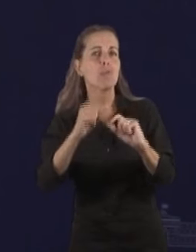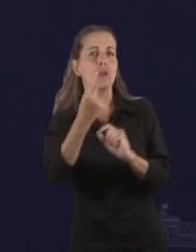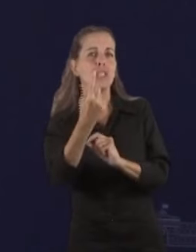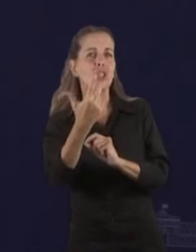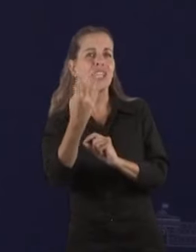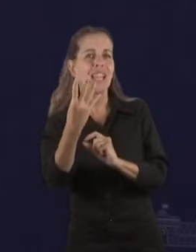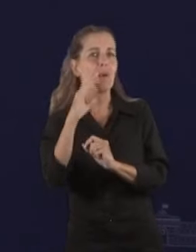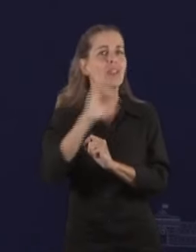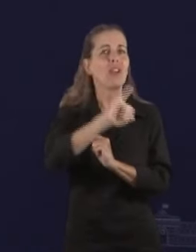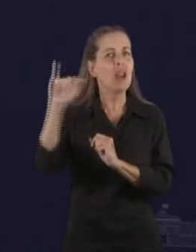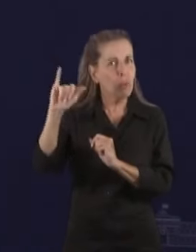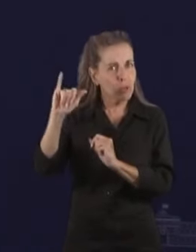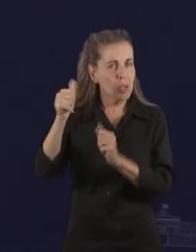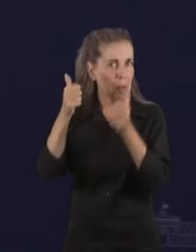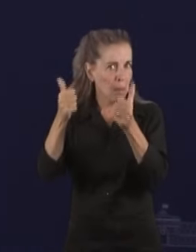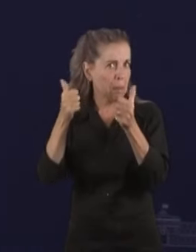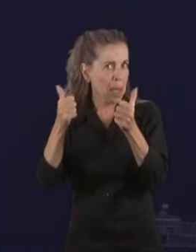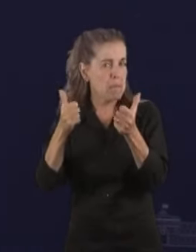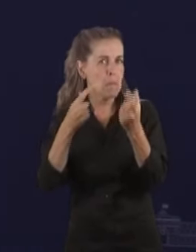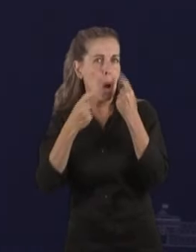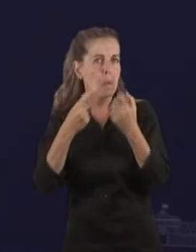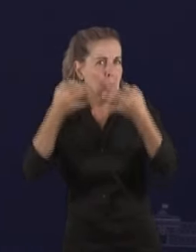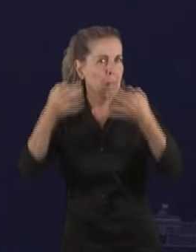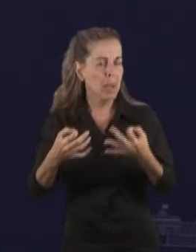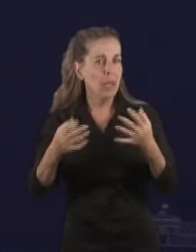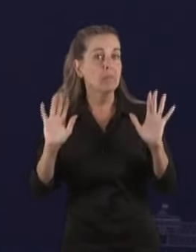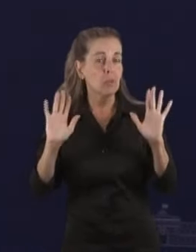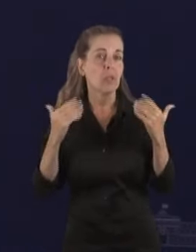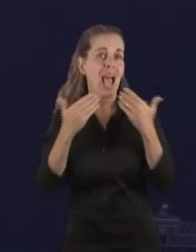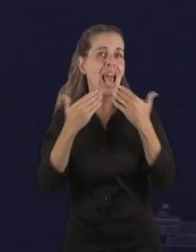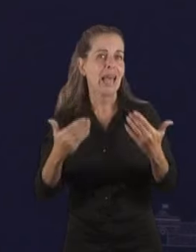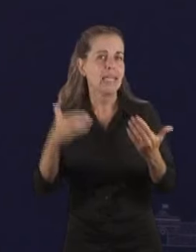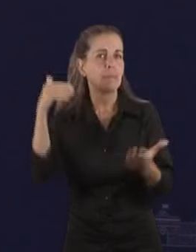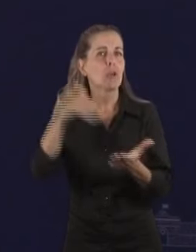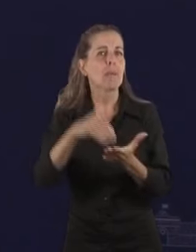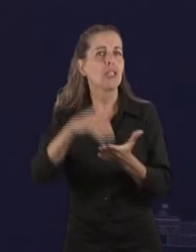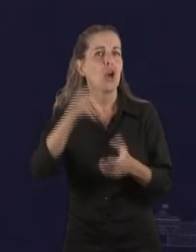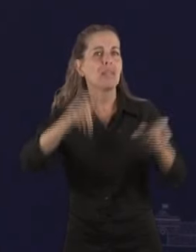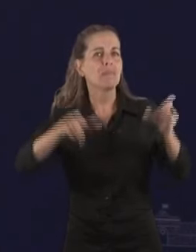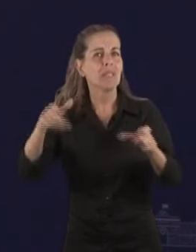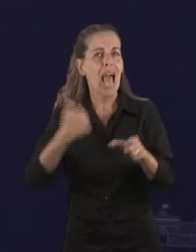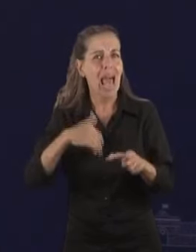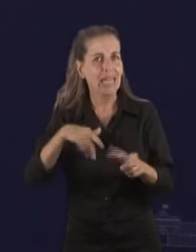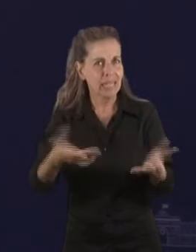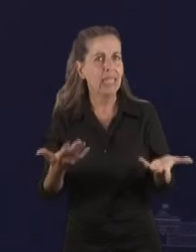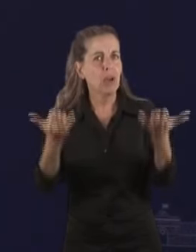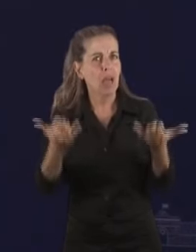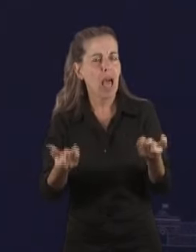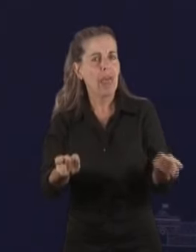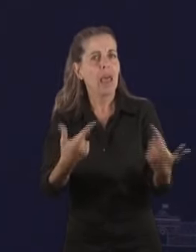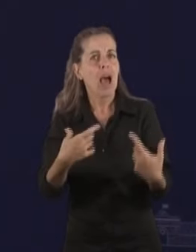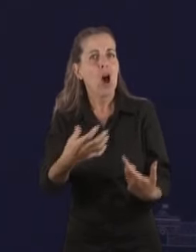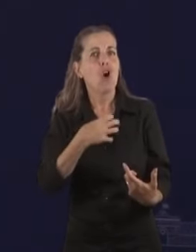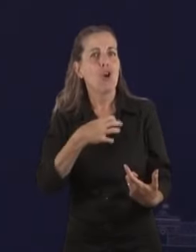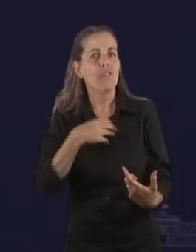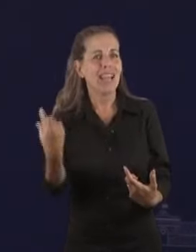134 y, por supuesto, agradecemos a los millones de argentinos que han confiado, que siguen confiando en nosotros y que no